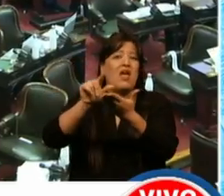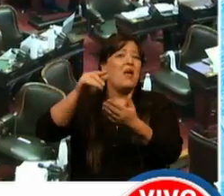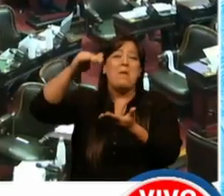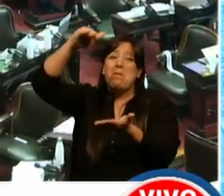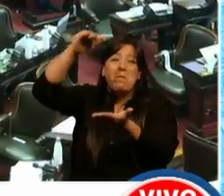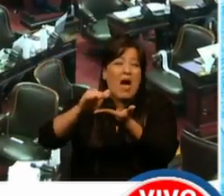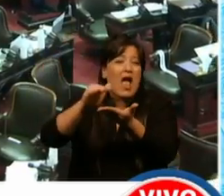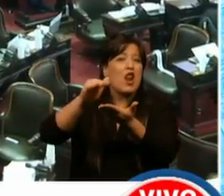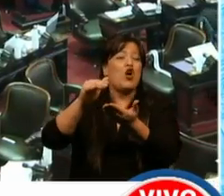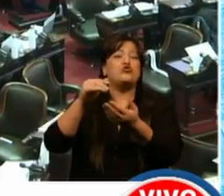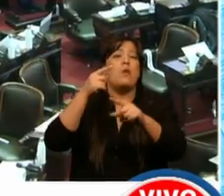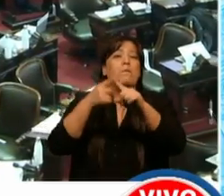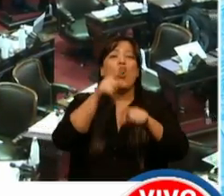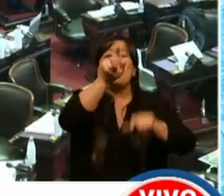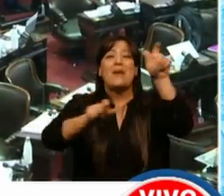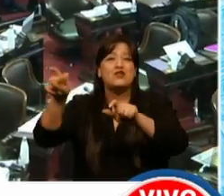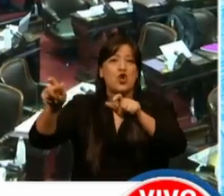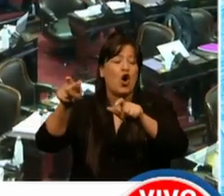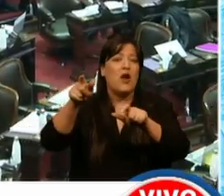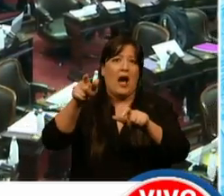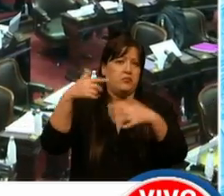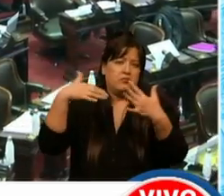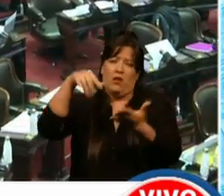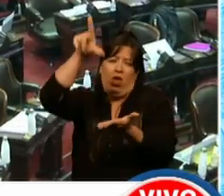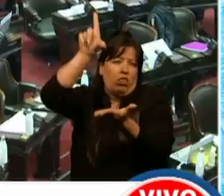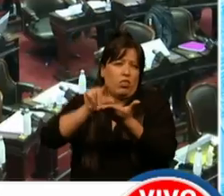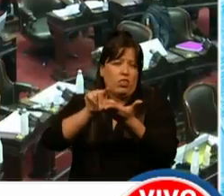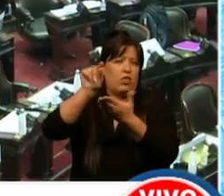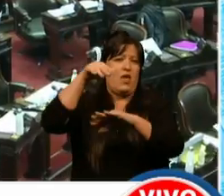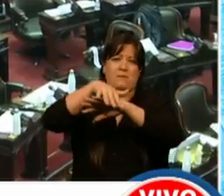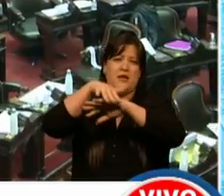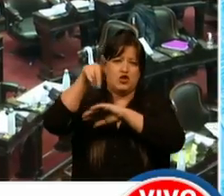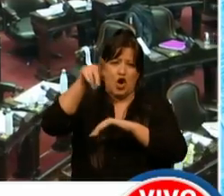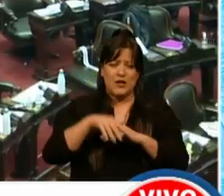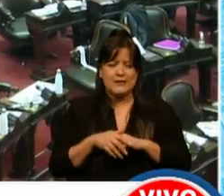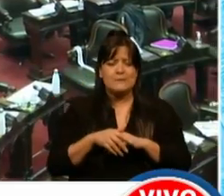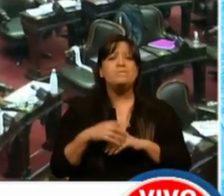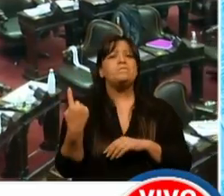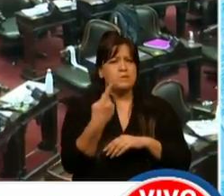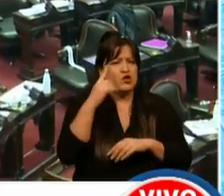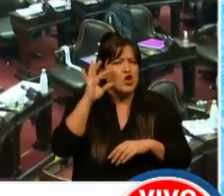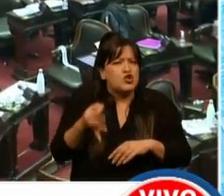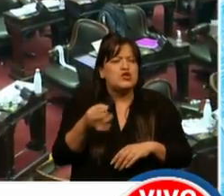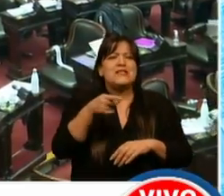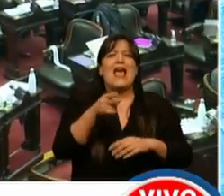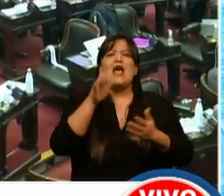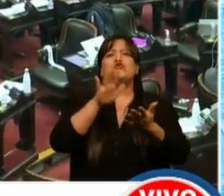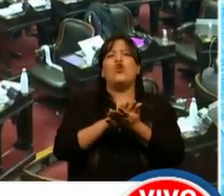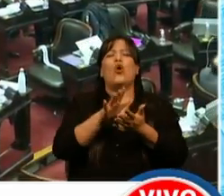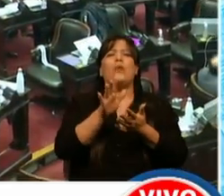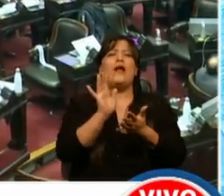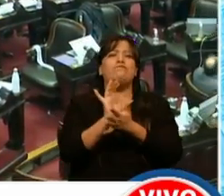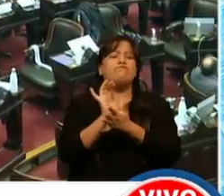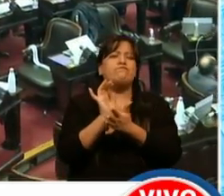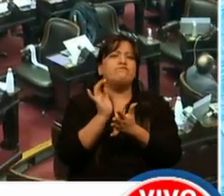peso per cápita recibe sé que este paso tal vez en solitario